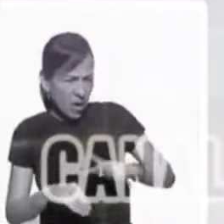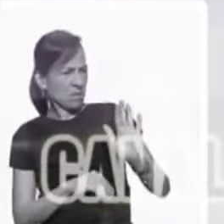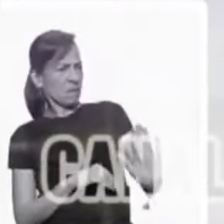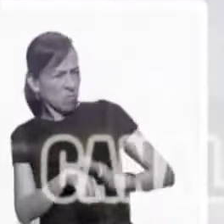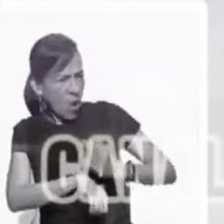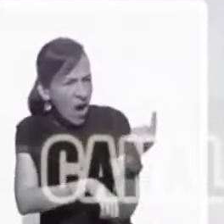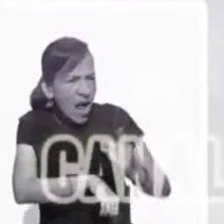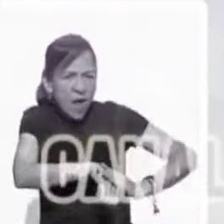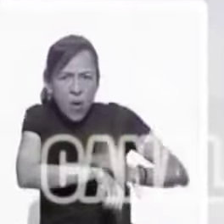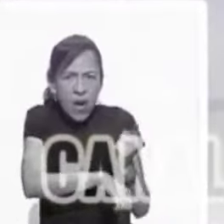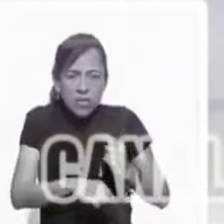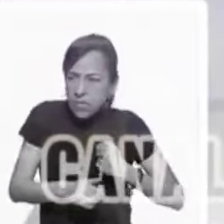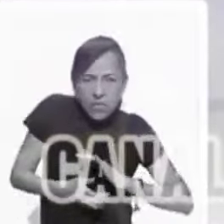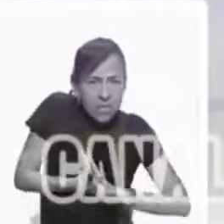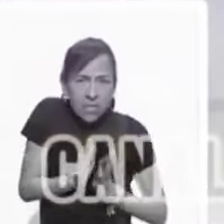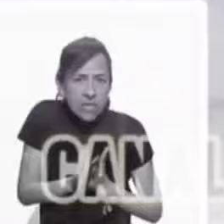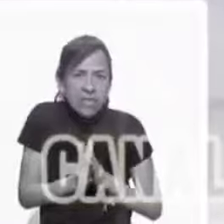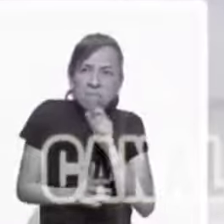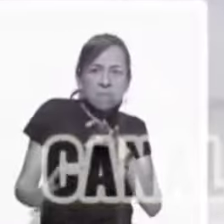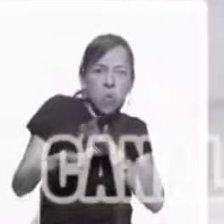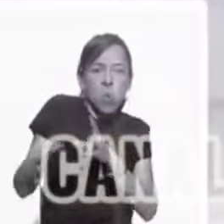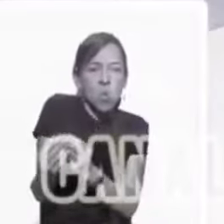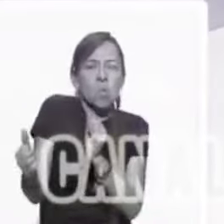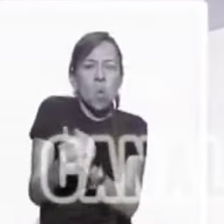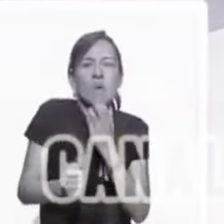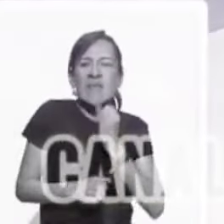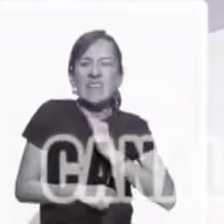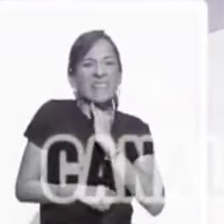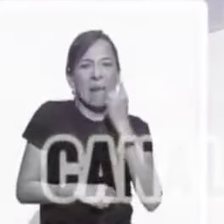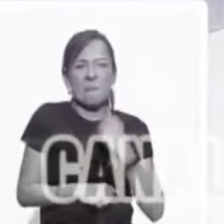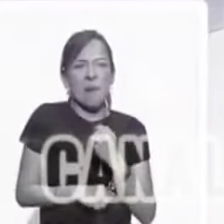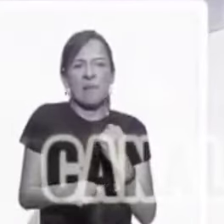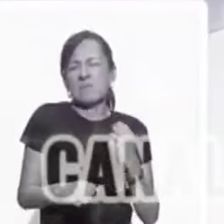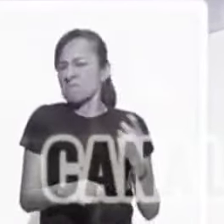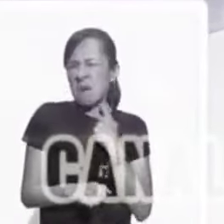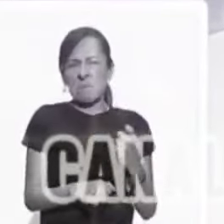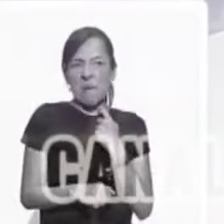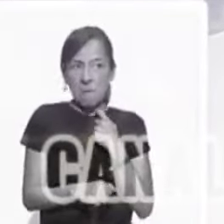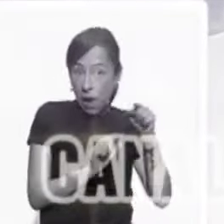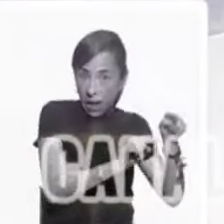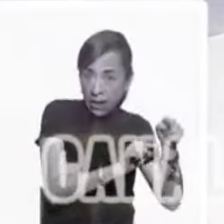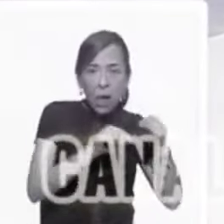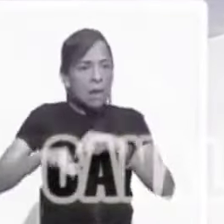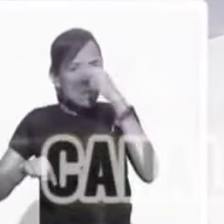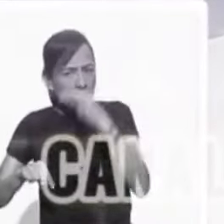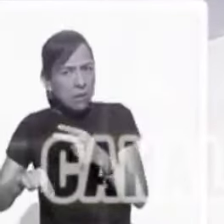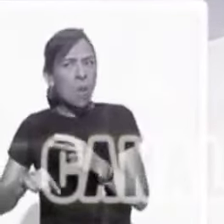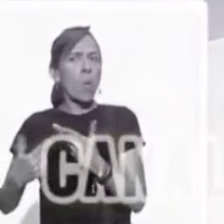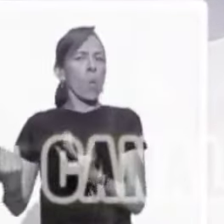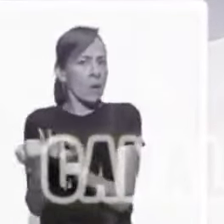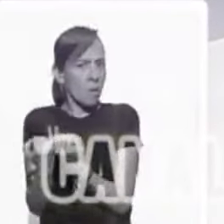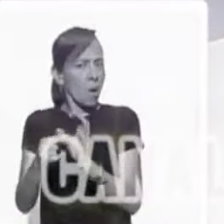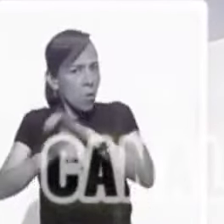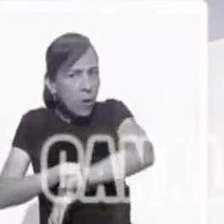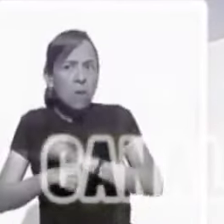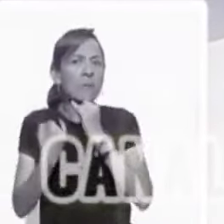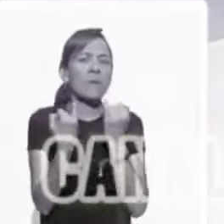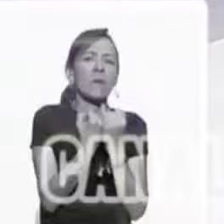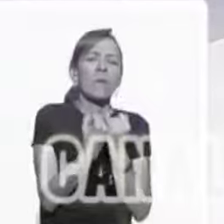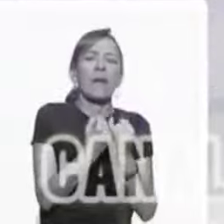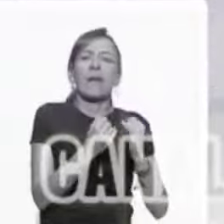complicidad insoportable con el Israel pues México le muestra al mundo igual que Colombia eh o igual que Sudáfrica no defendiendo al